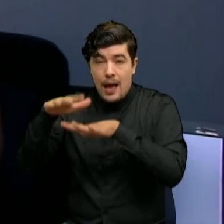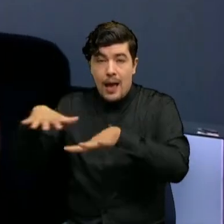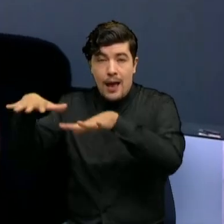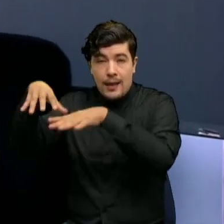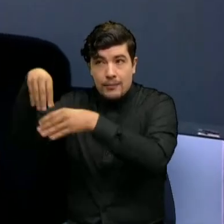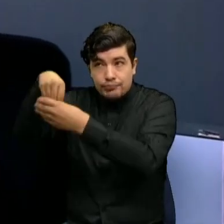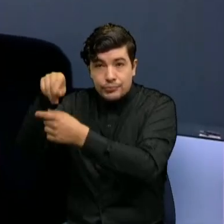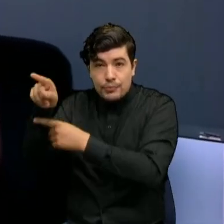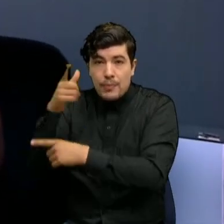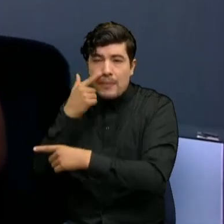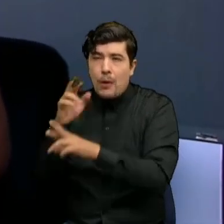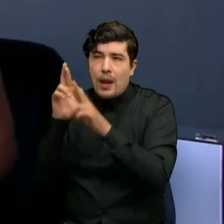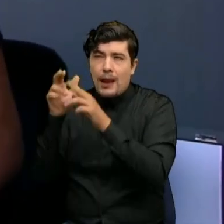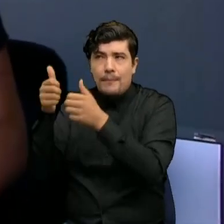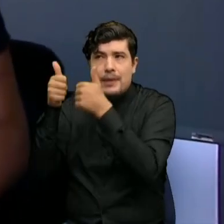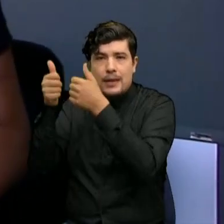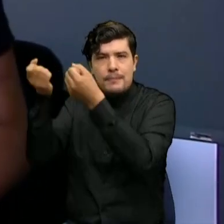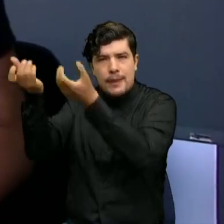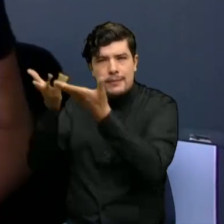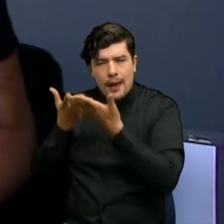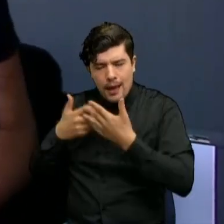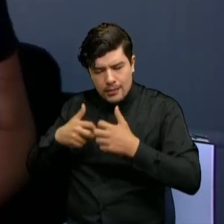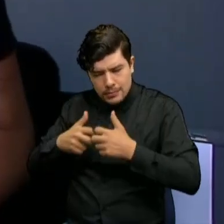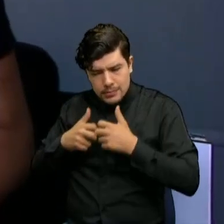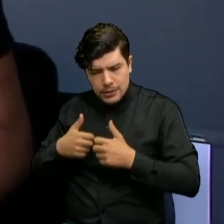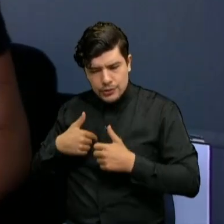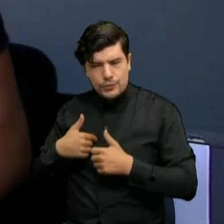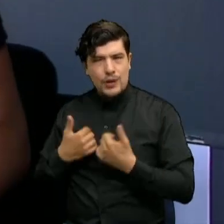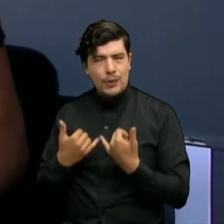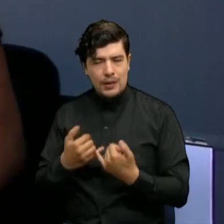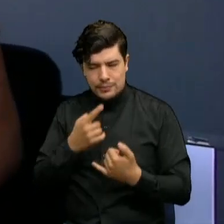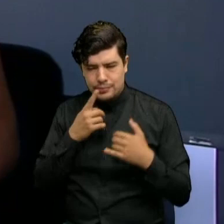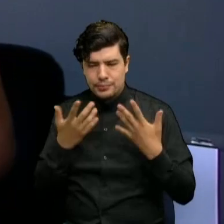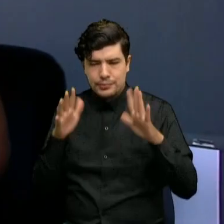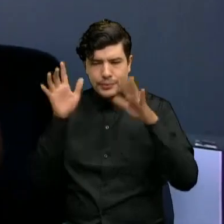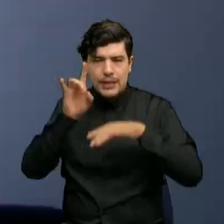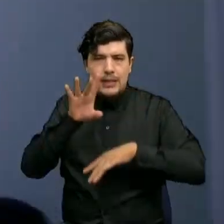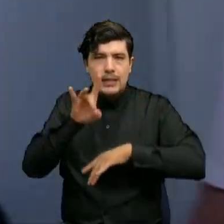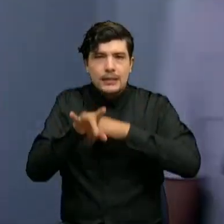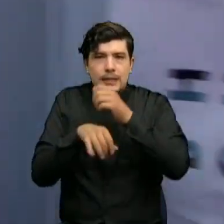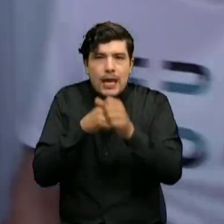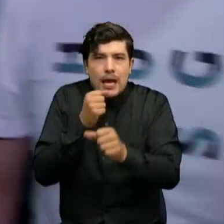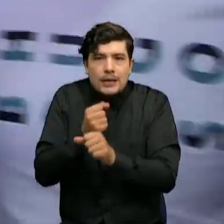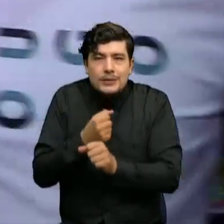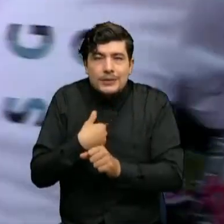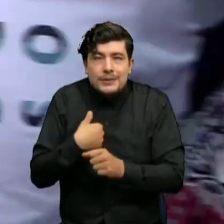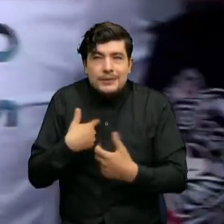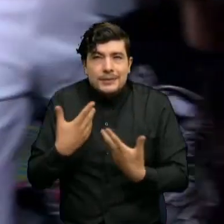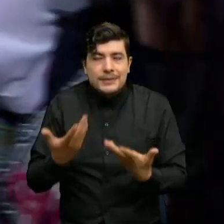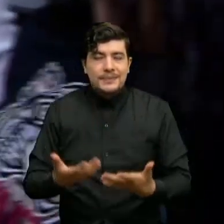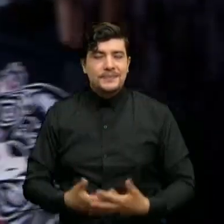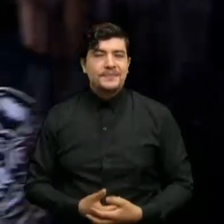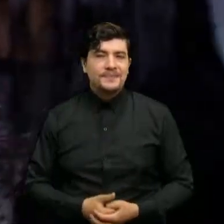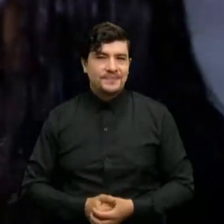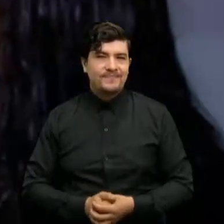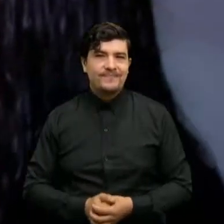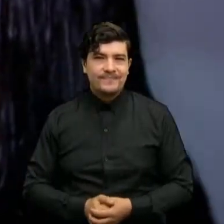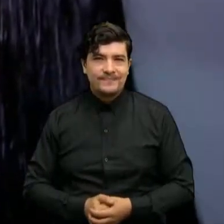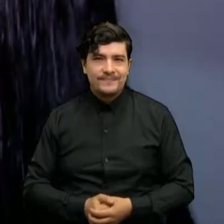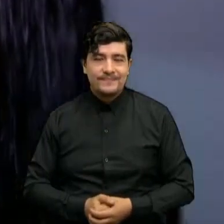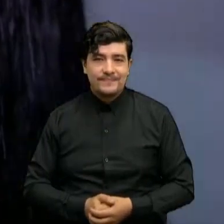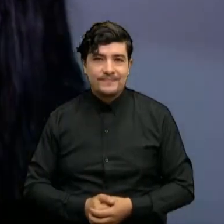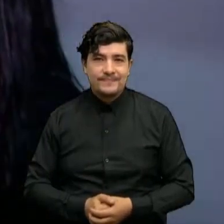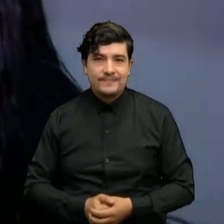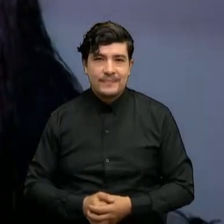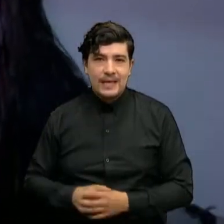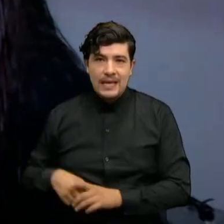y que me den mucha fortaleza para pasar estos 15 años y meses después de la tragedia los peña